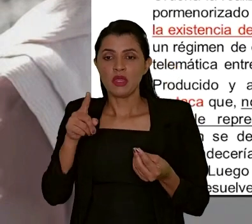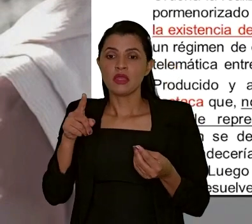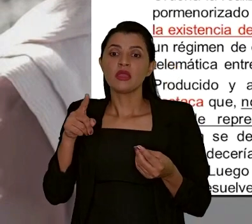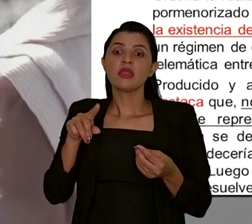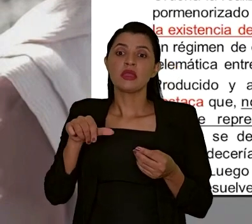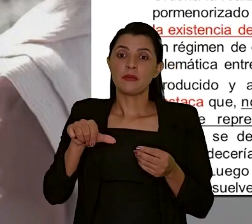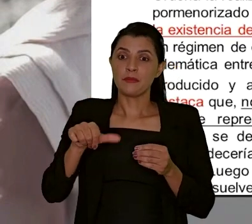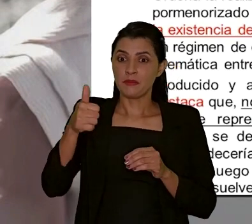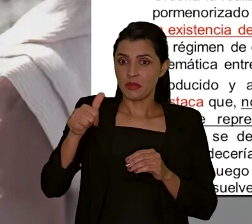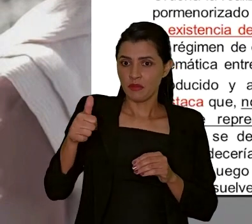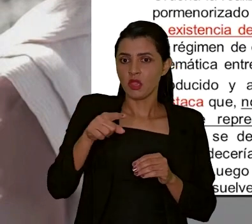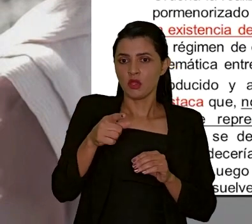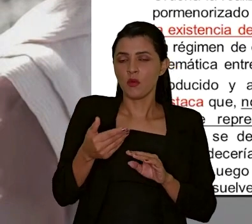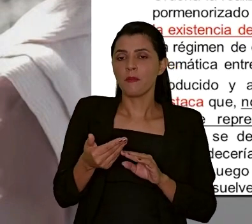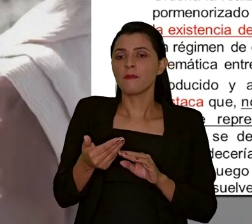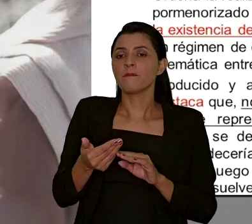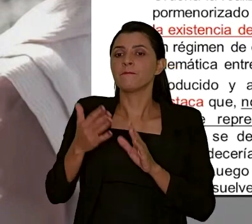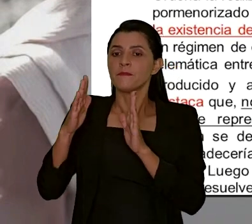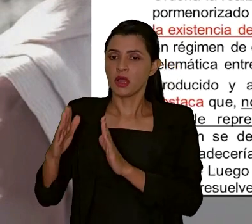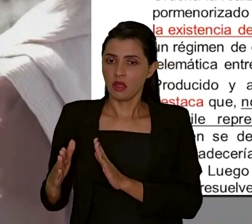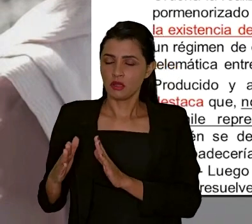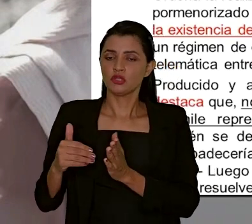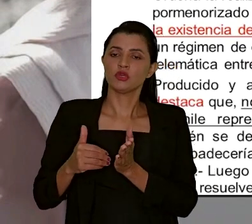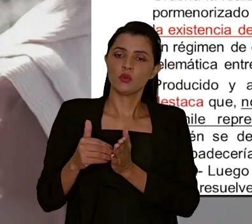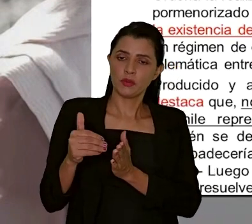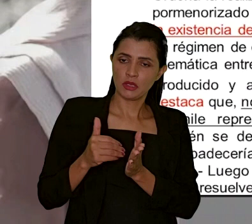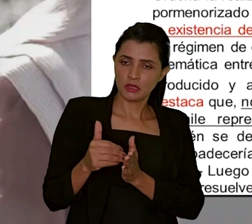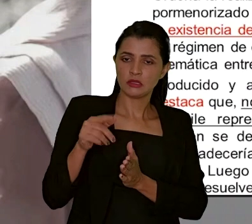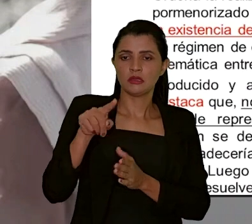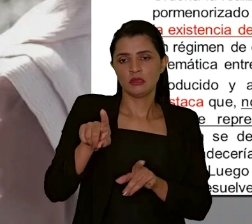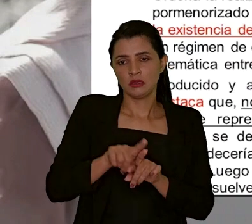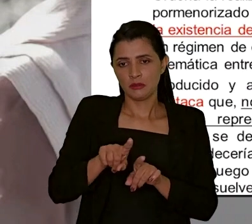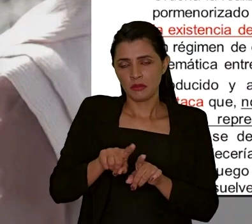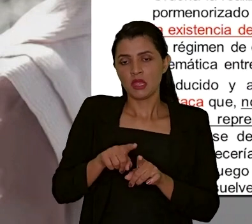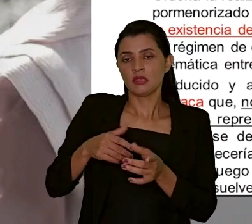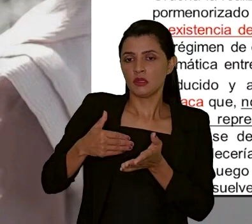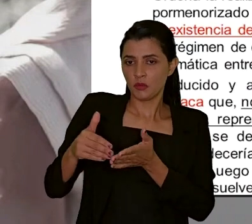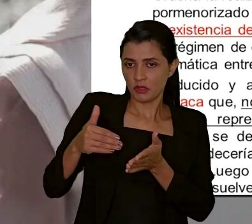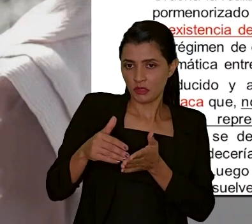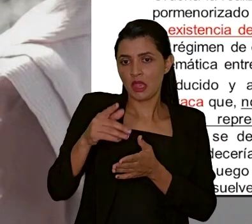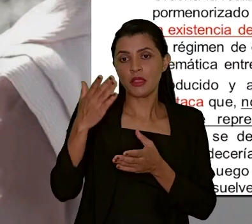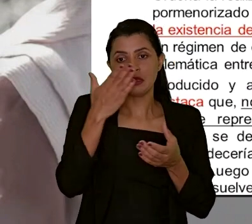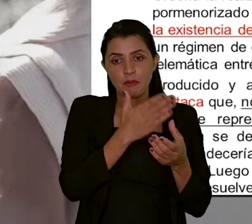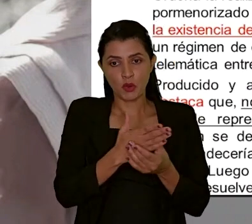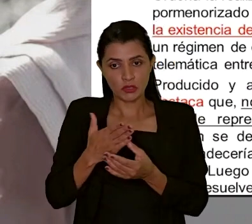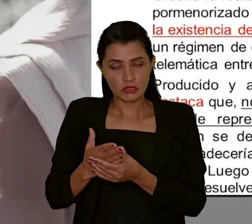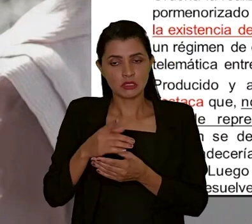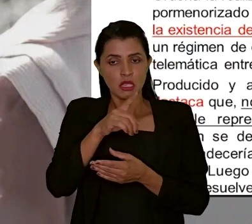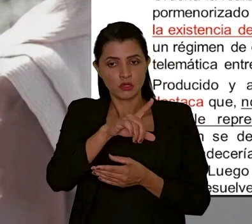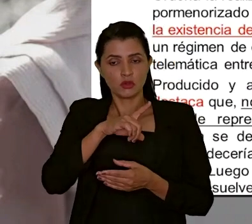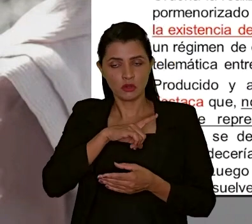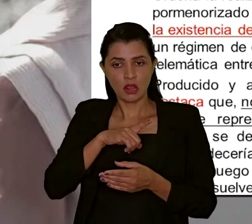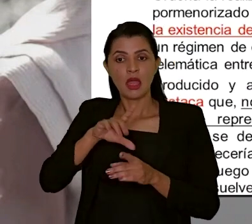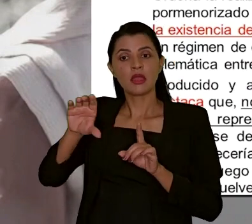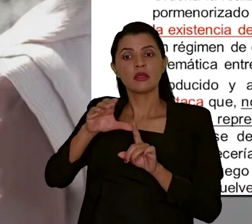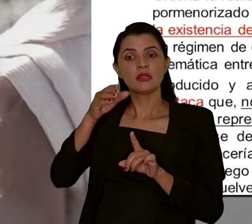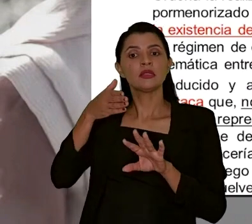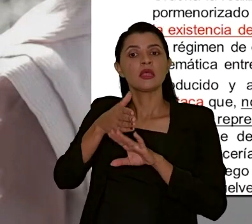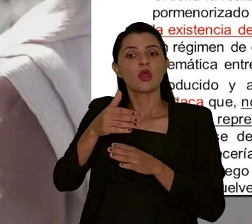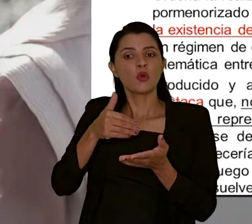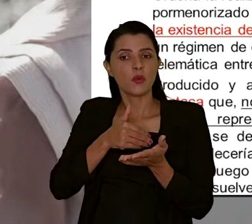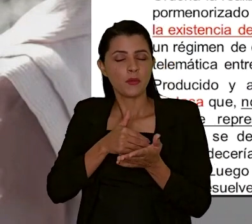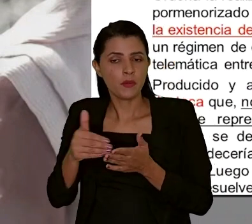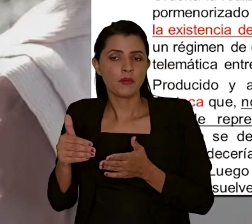12 en el primer apartado. Si se inicia el proceso dentro del año calendario, procede